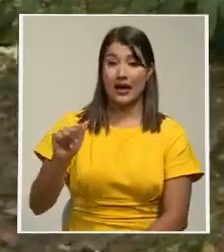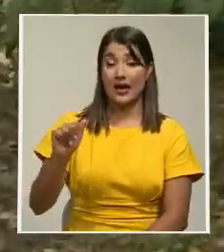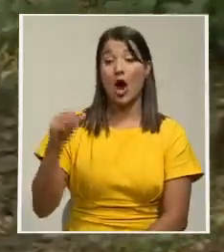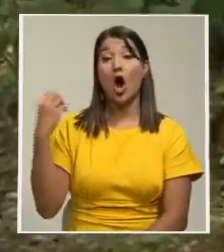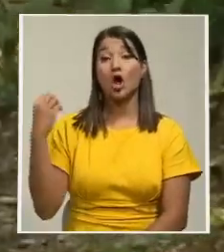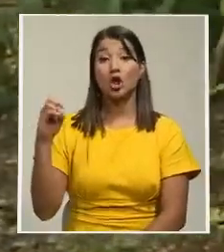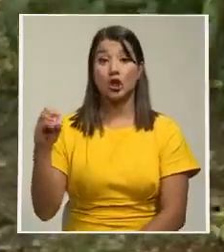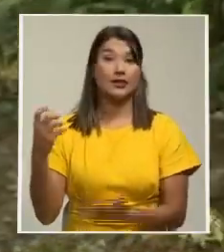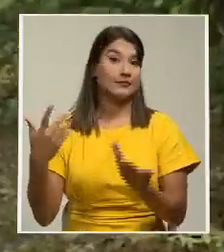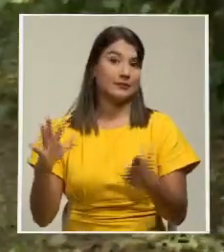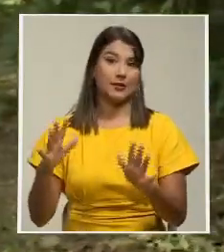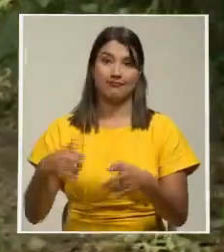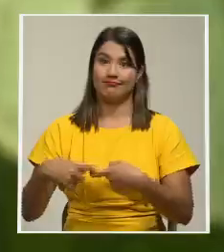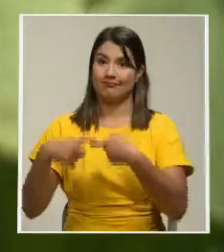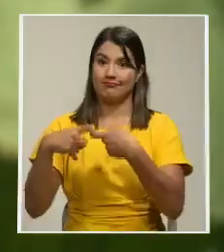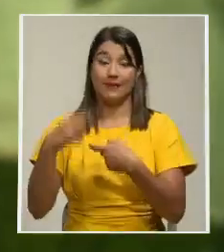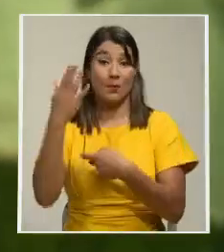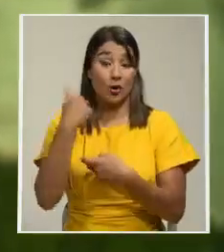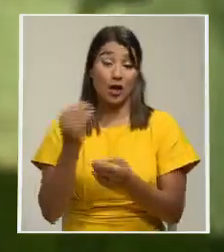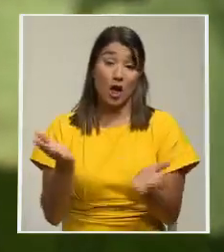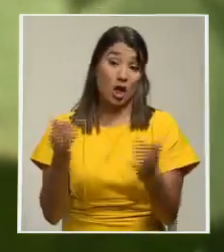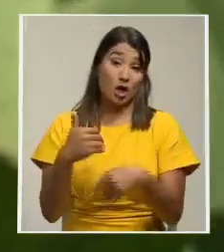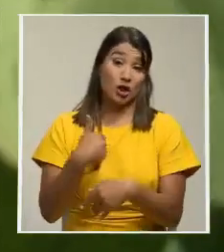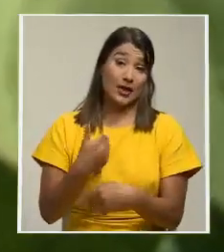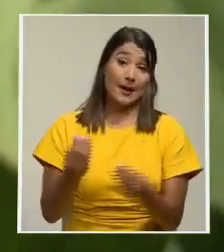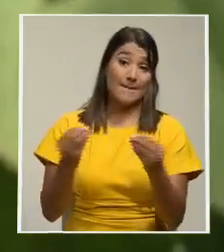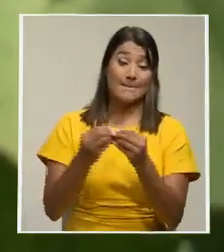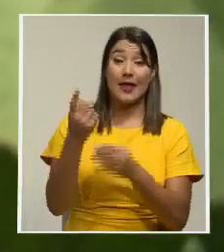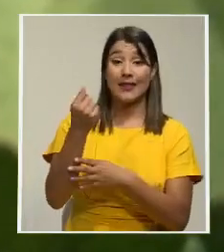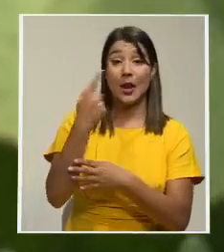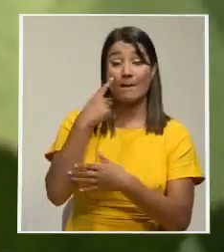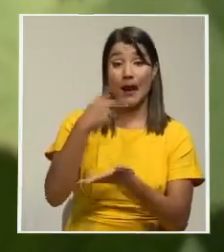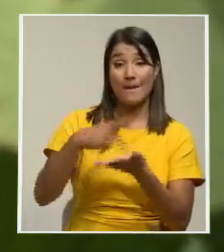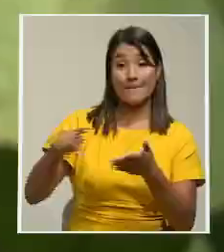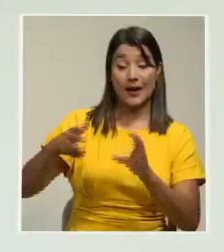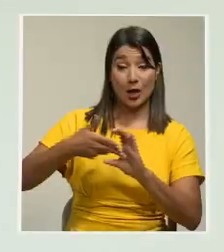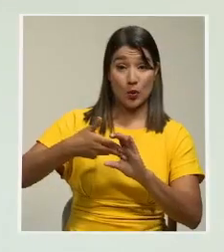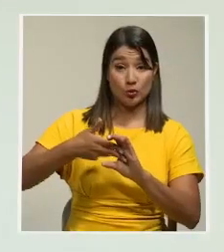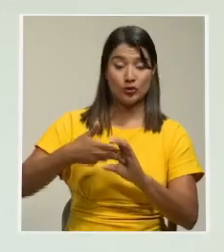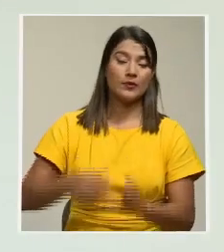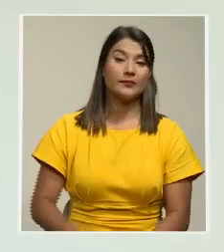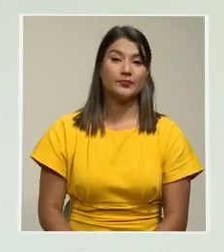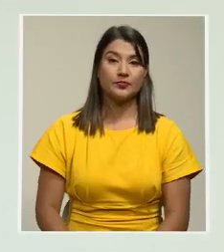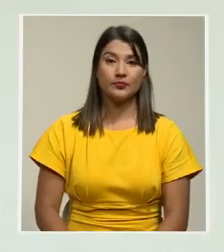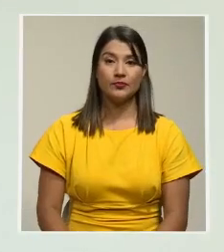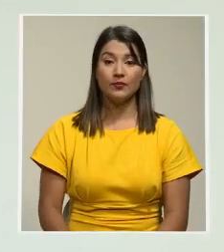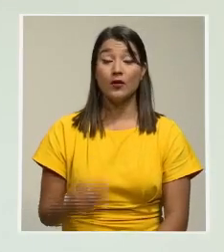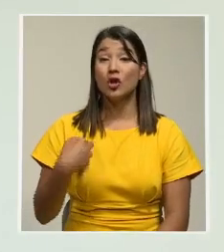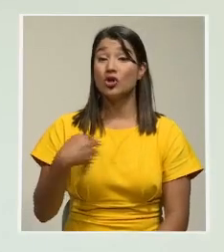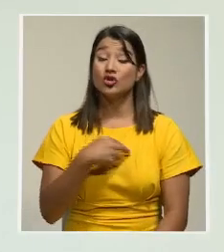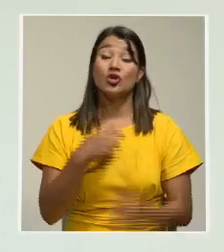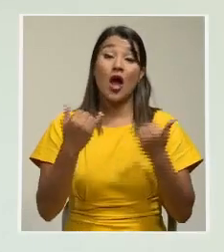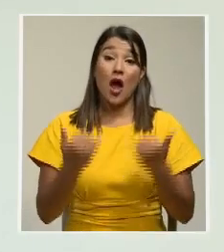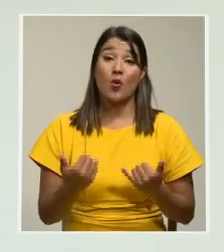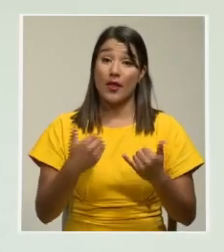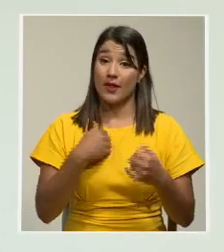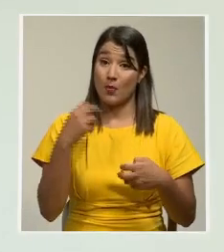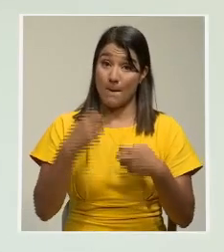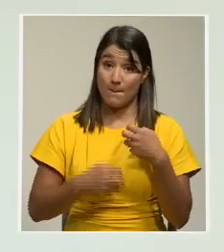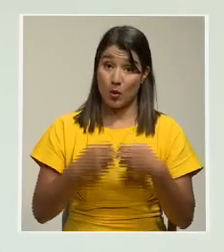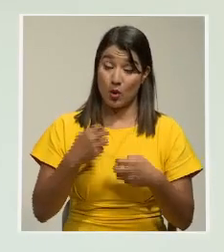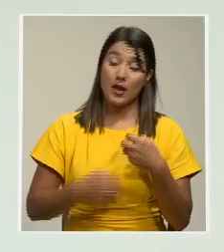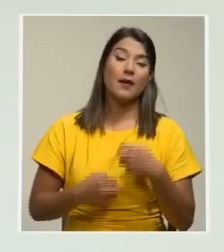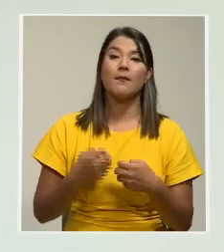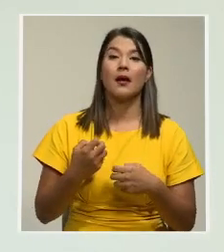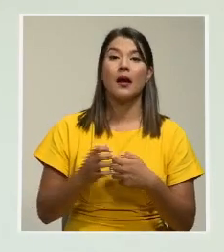encuentran paralizados porque no les queda dinero para cubrir el rubro de combustible. Estamos teniendo problemas de que si hay denuncia